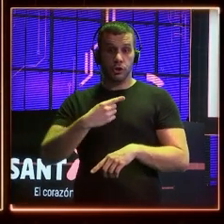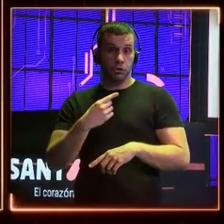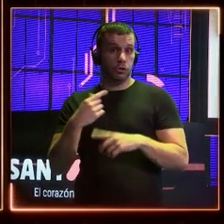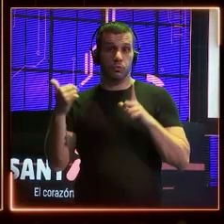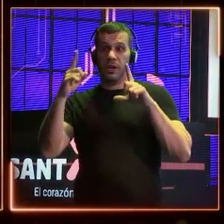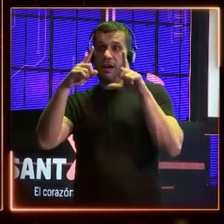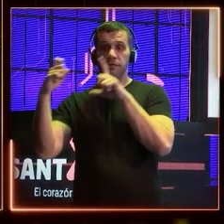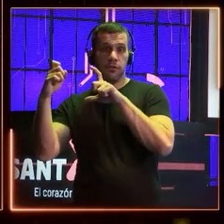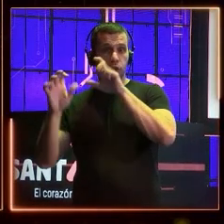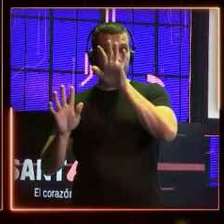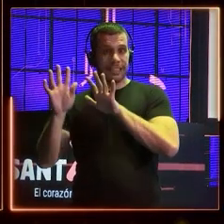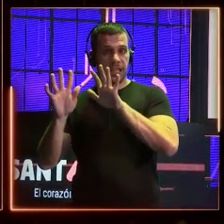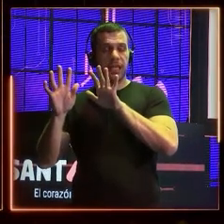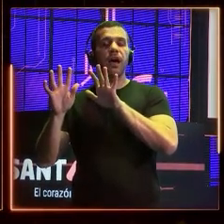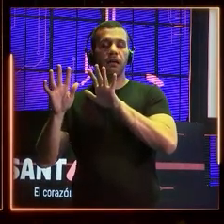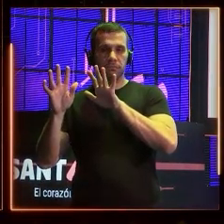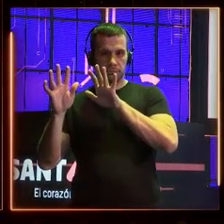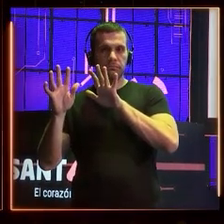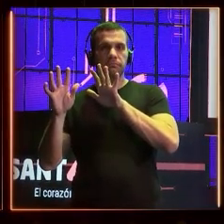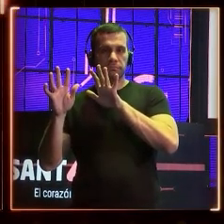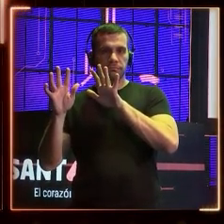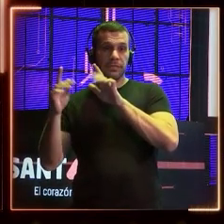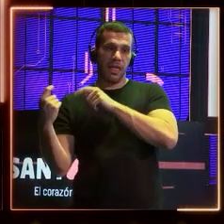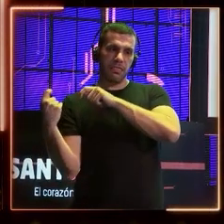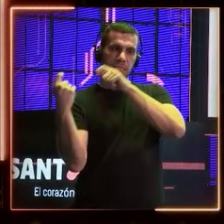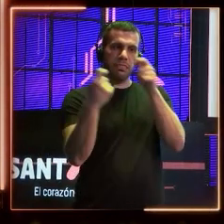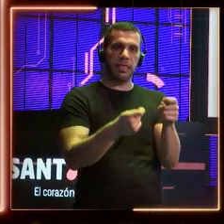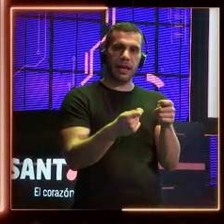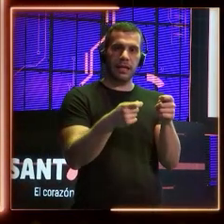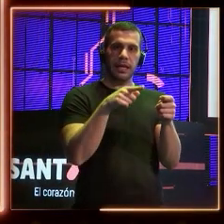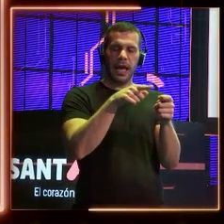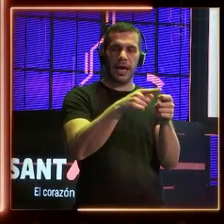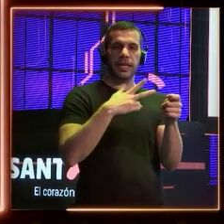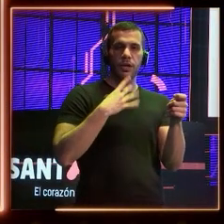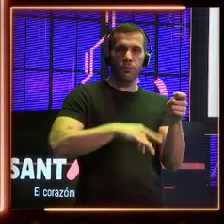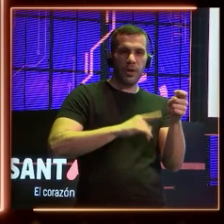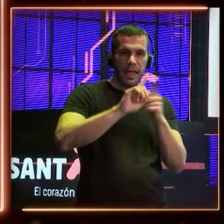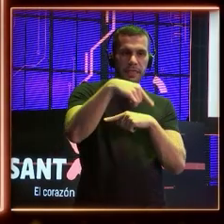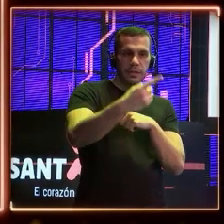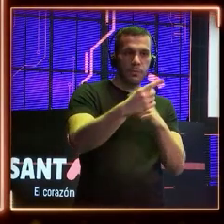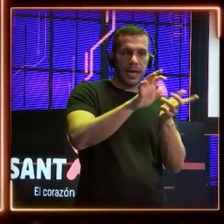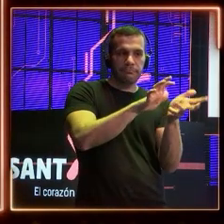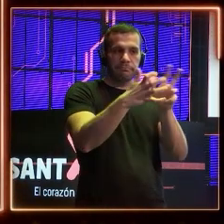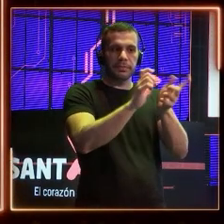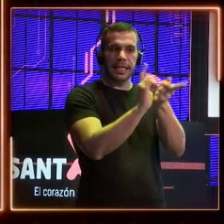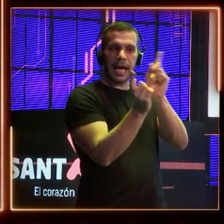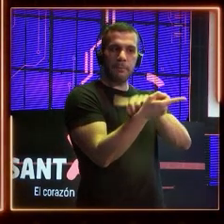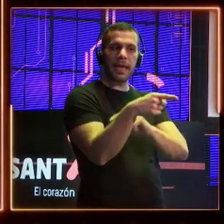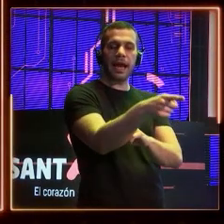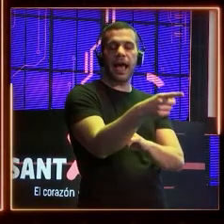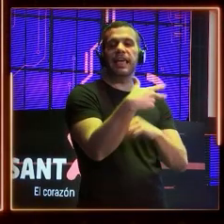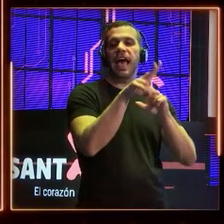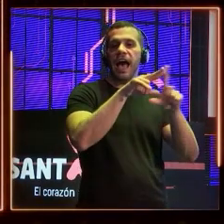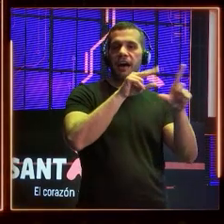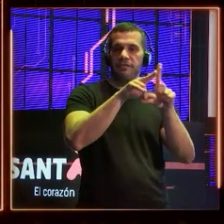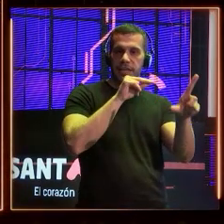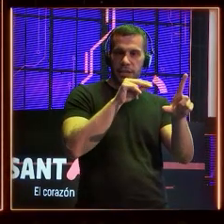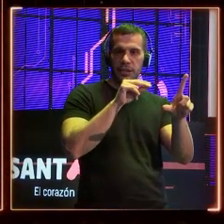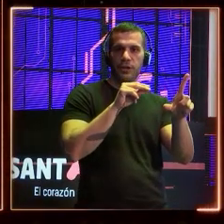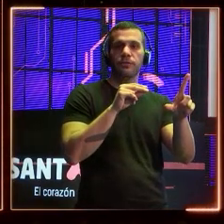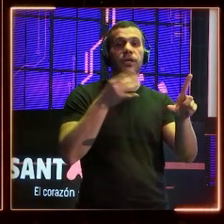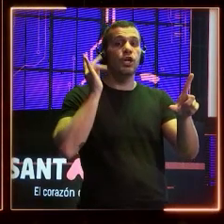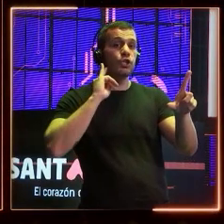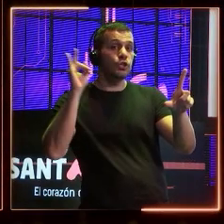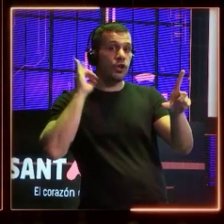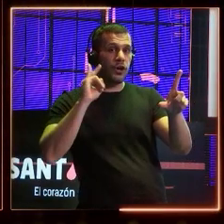estática somos capaces de que esa foto produzca un vídeo y con el el input de la canción o del sonido que queramos la